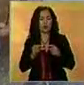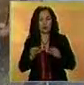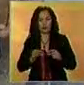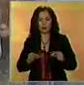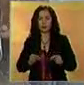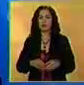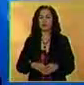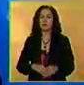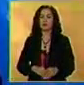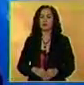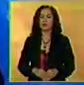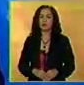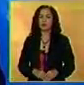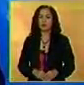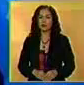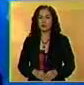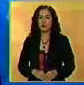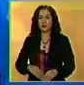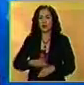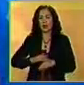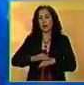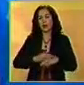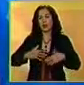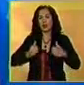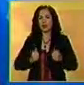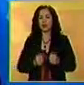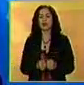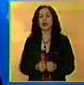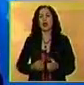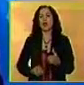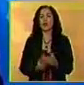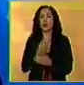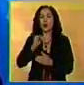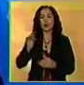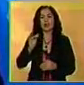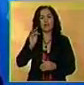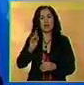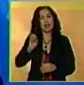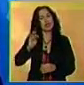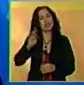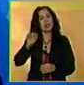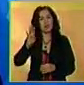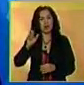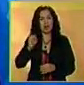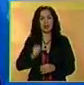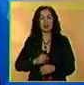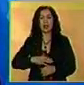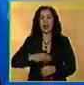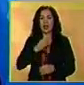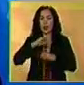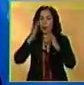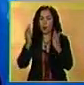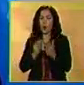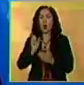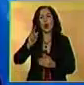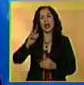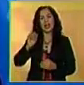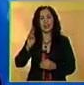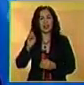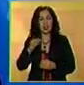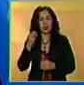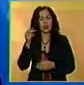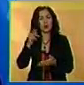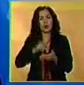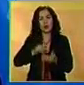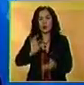4 proyectiles. El Ministerio de Salud, a través de la Fundación José Félix Rivas y el sonero del mundo Oscar de León, realizará un